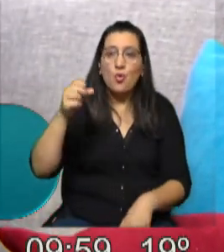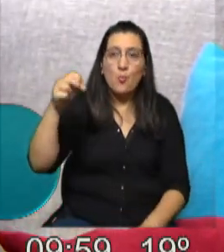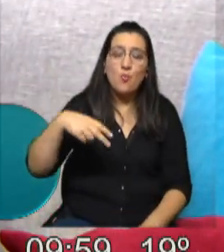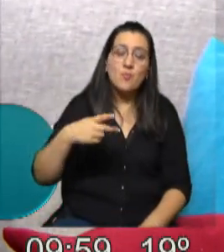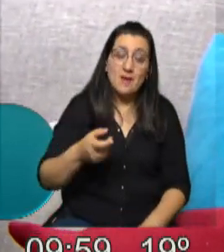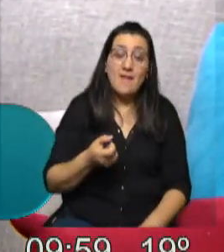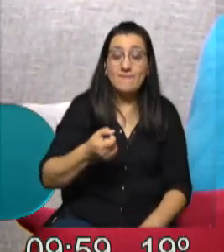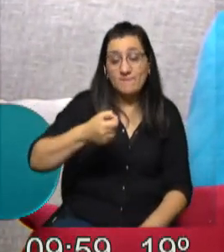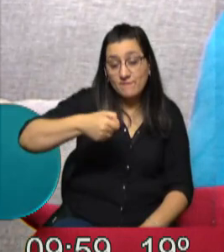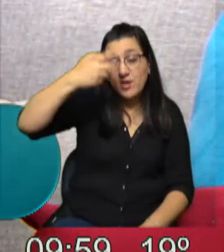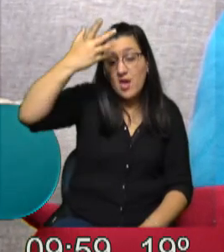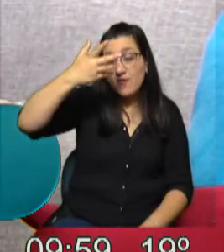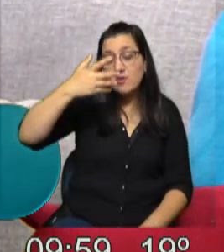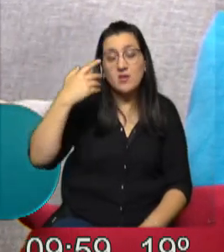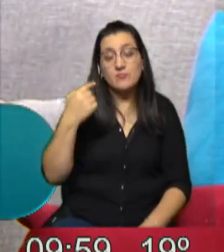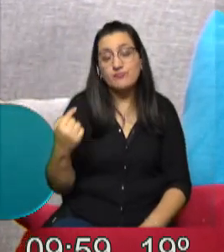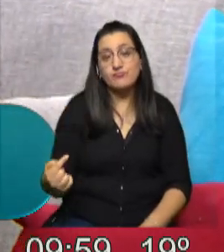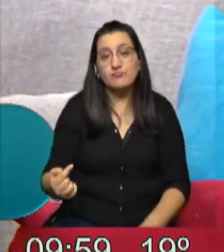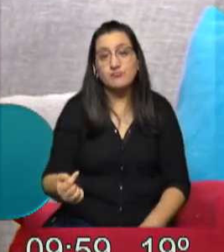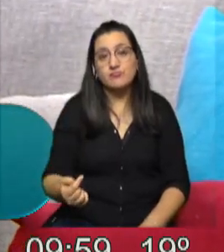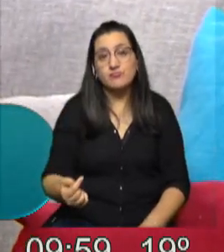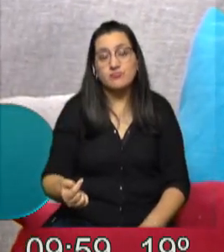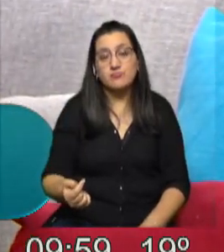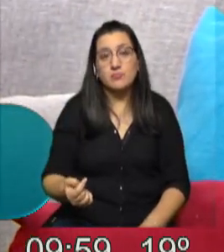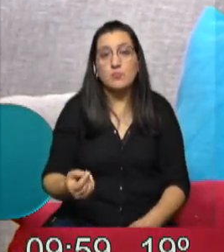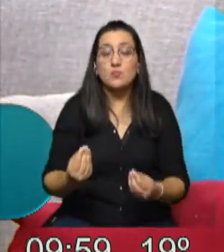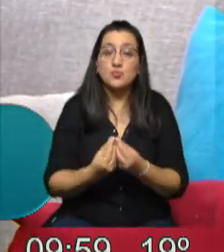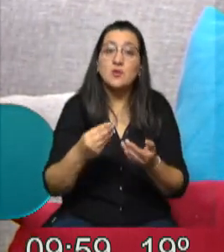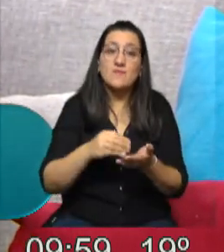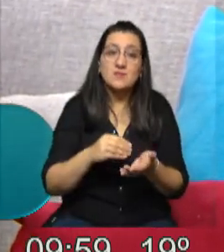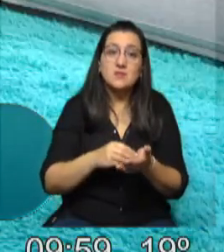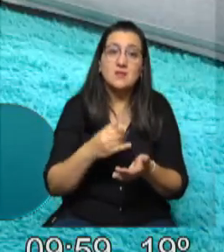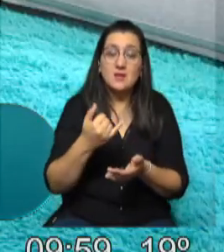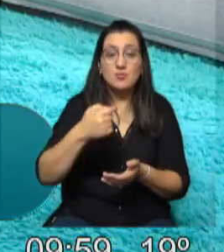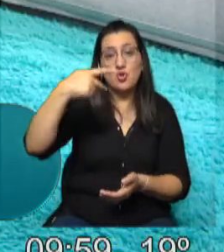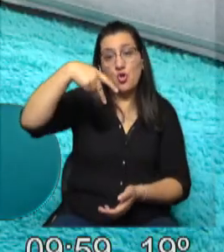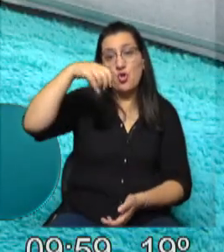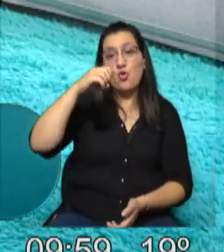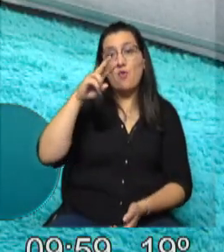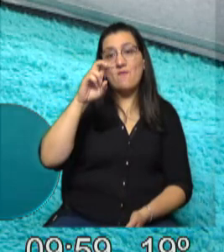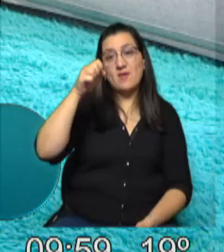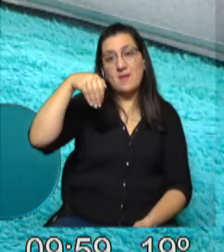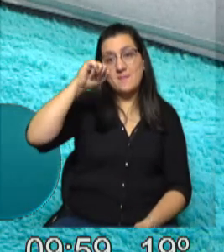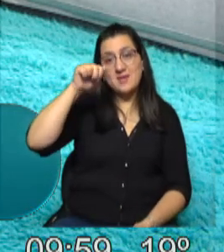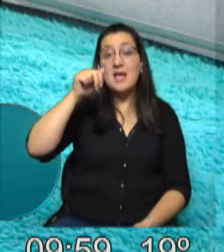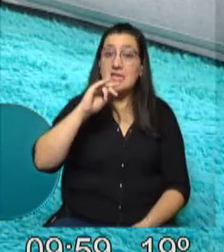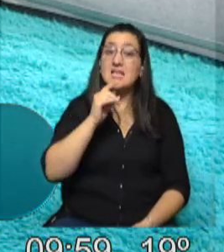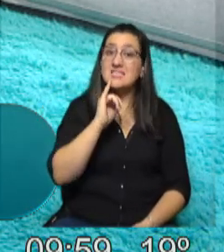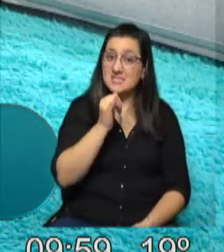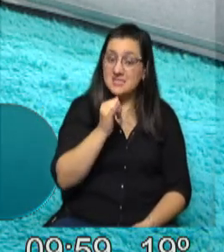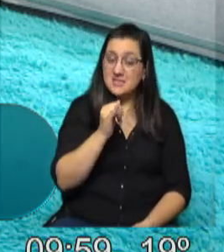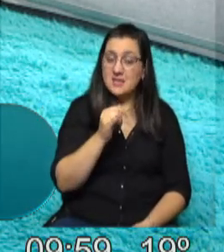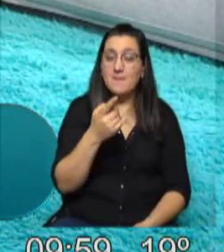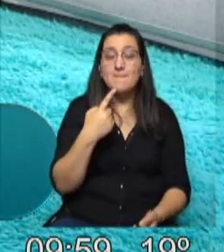la fiebre, que se usa para un montón de cosas. Sí. Muchas veces tenemos ibuprofeno o novemina. La novemina sí se puede dar. En realidad, con la